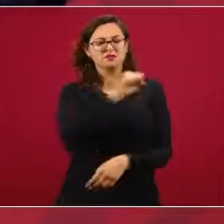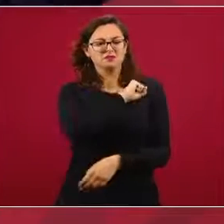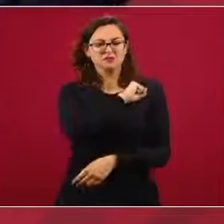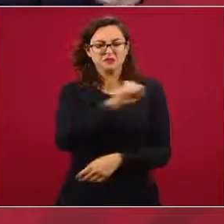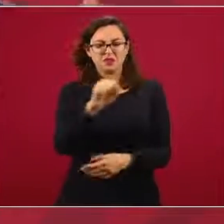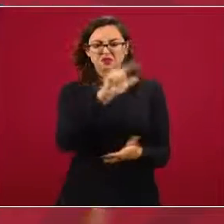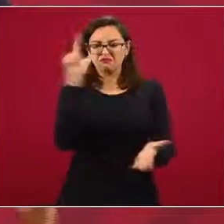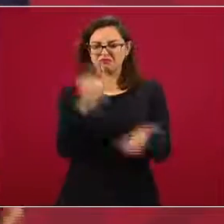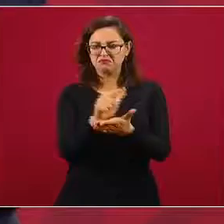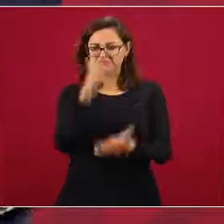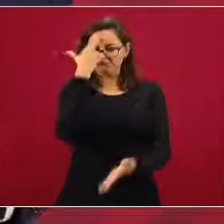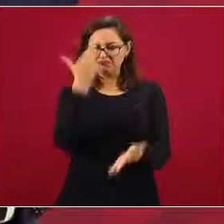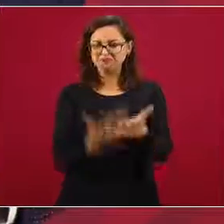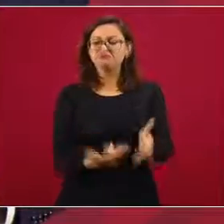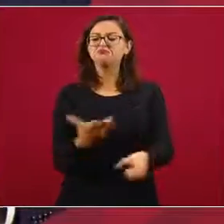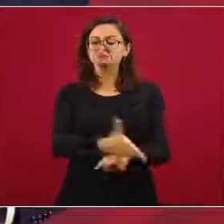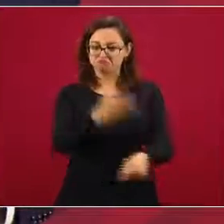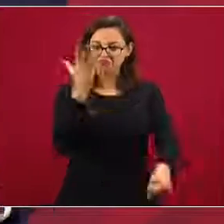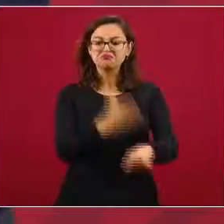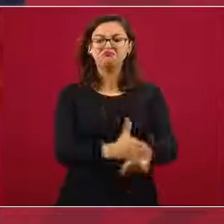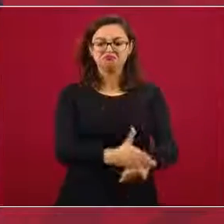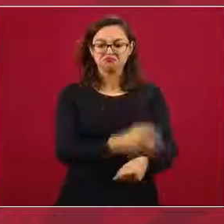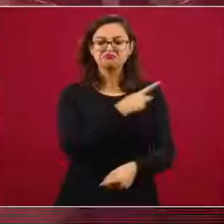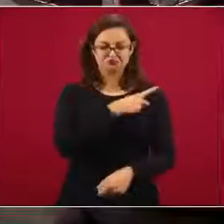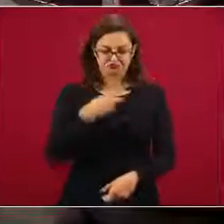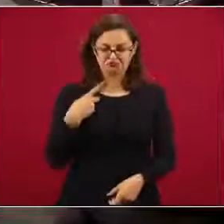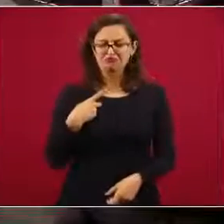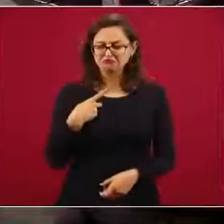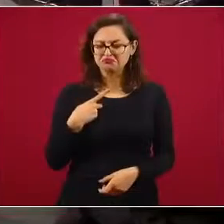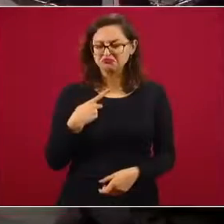debe ser castigado. Pero a ver,